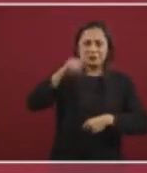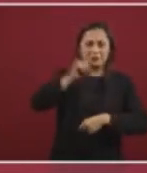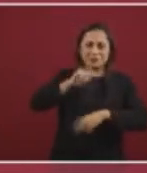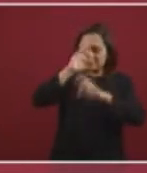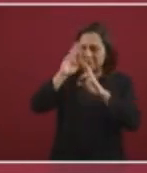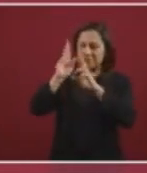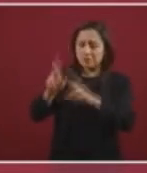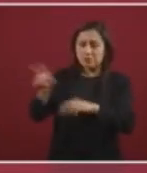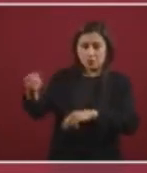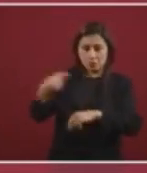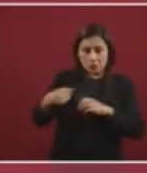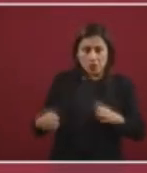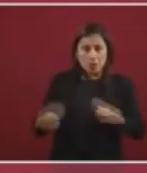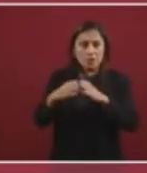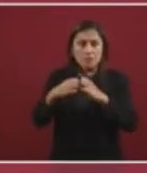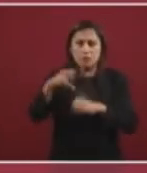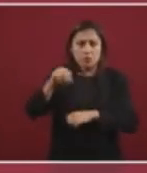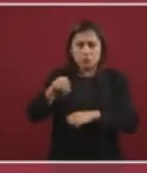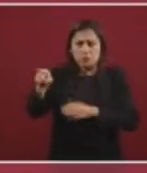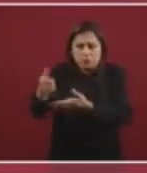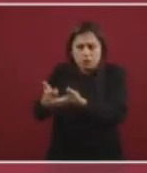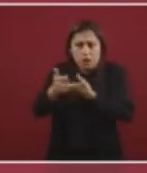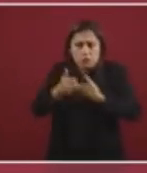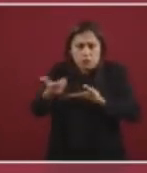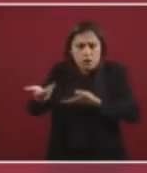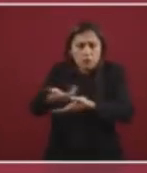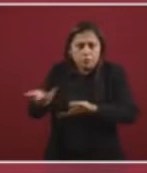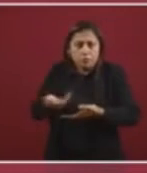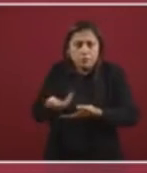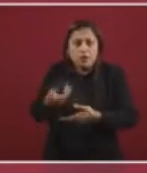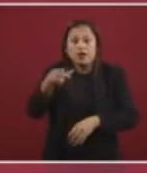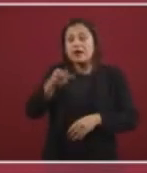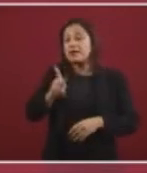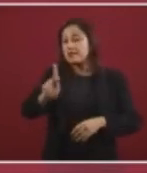como adversarios. Pero es que antes